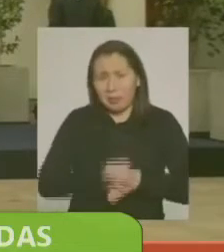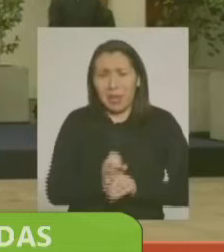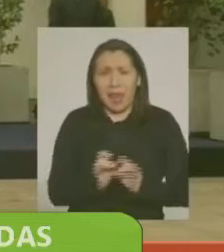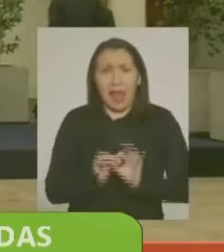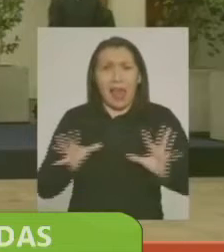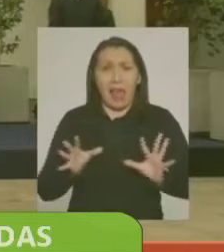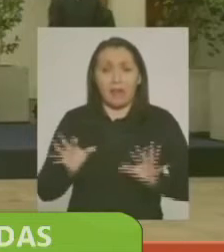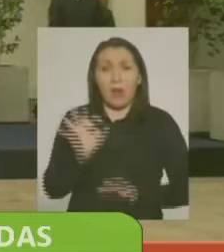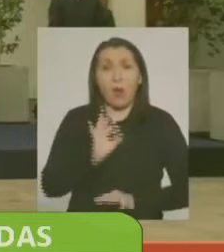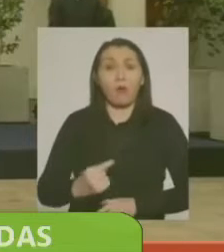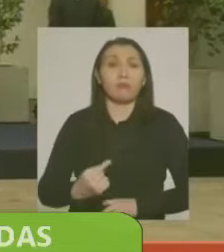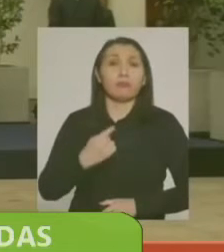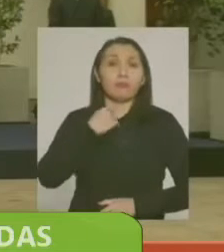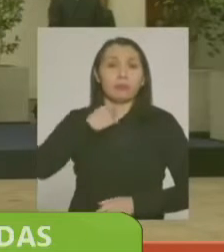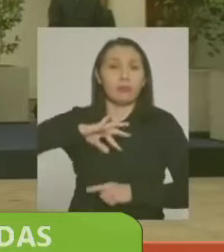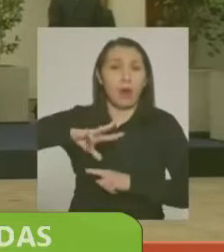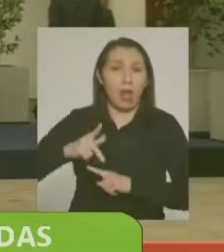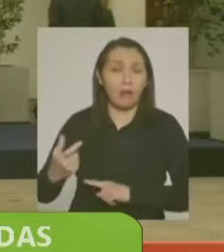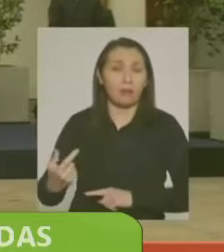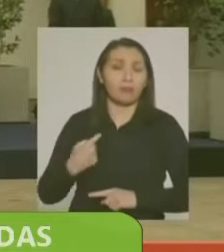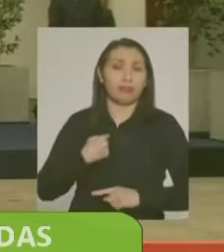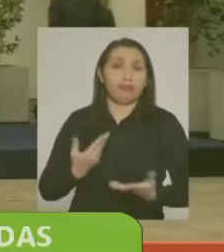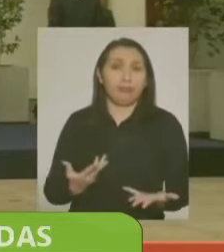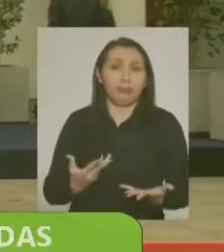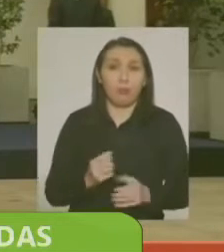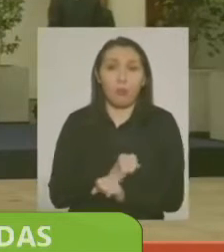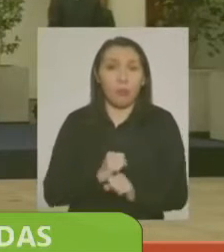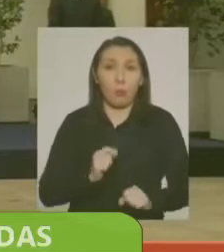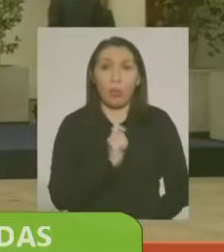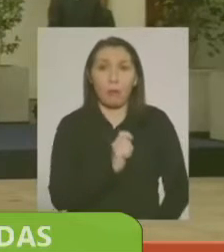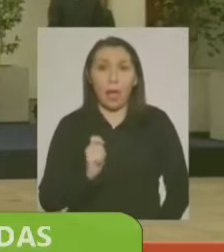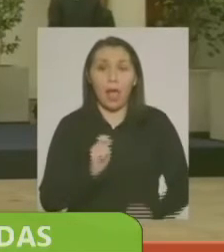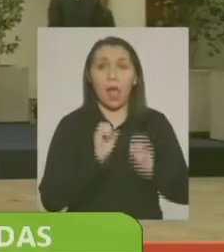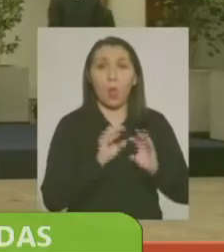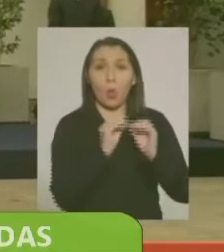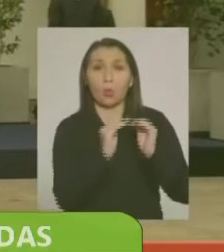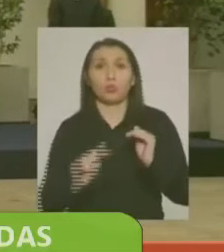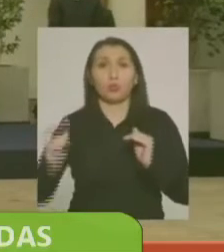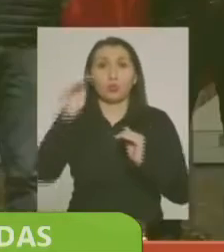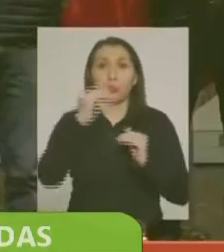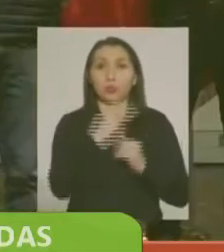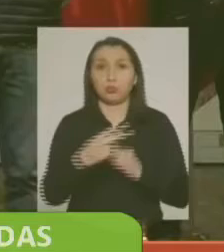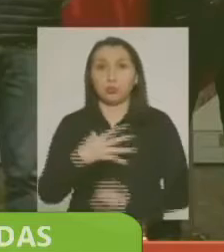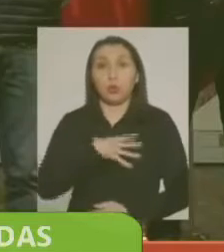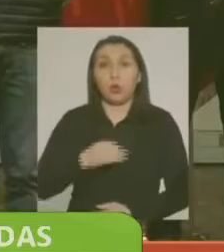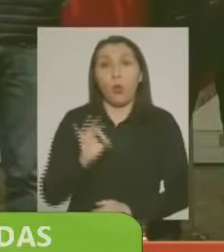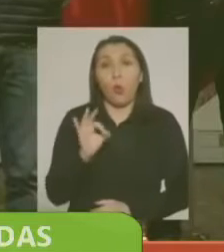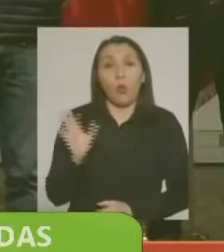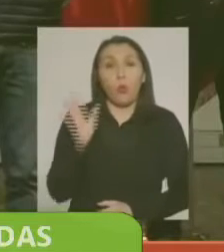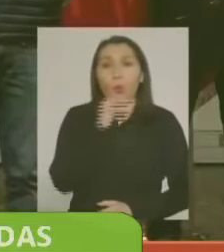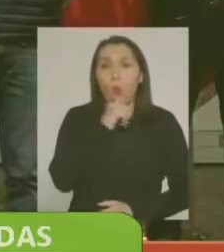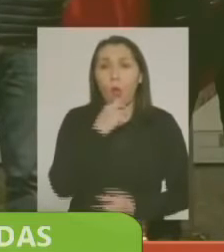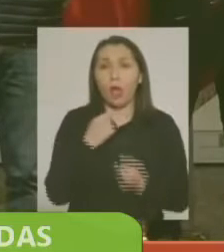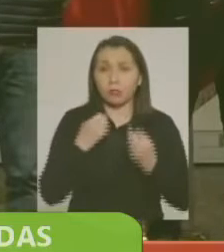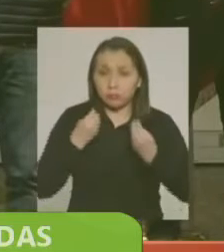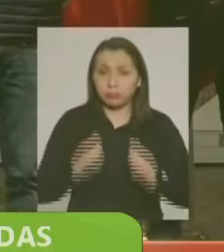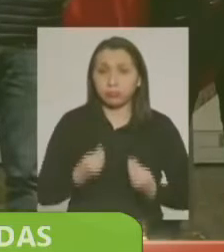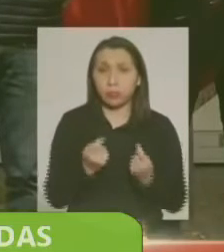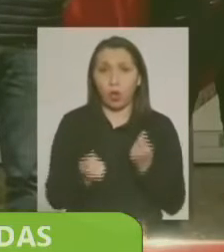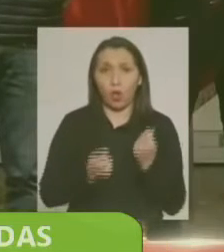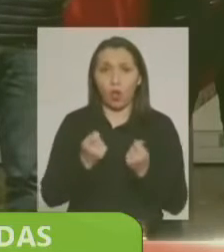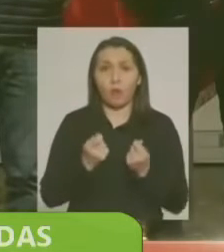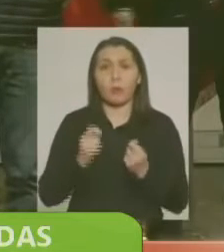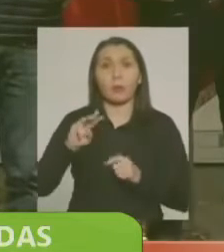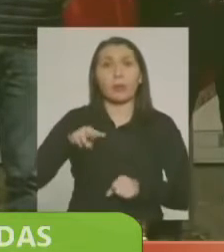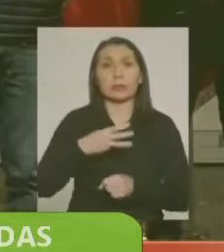es el público o cuál es la parte de la ciudadanía que debiese optar y puede optar también a este crédito y que nos comente acerca de ese